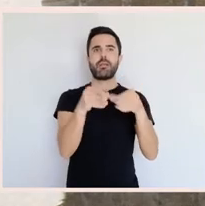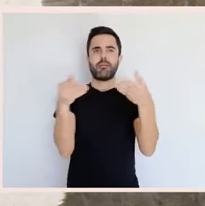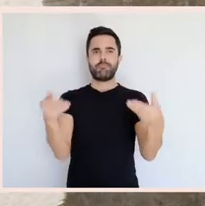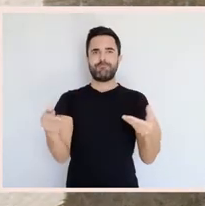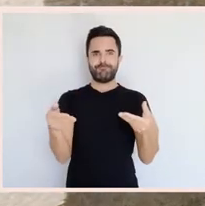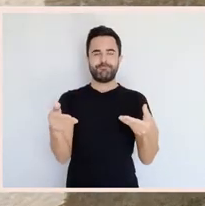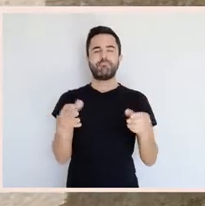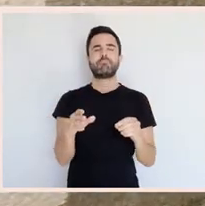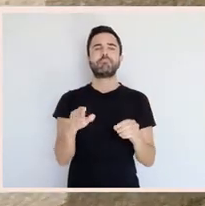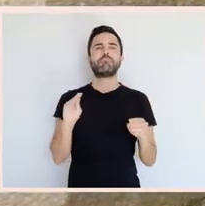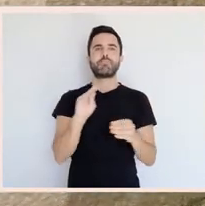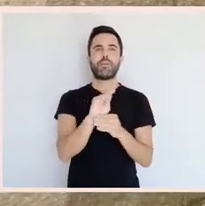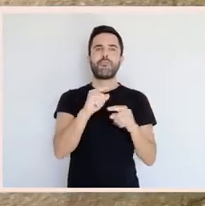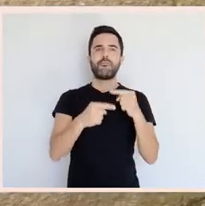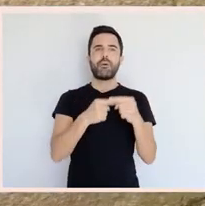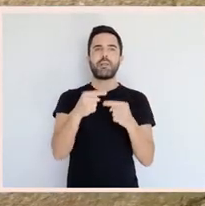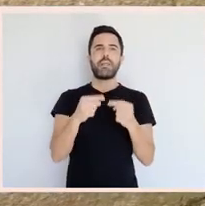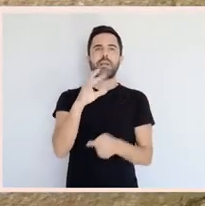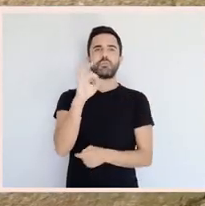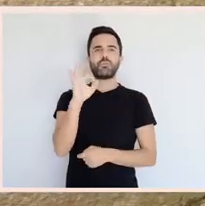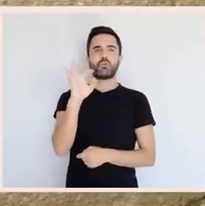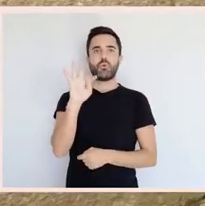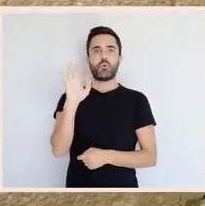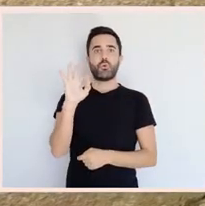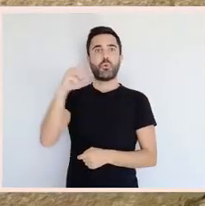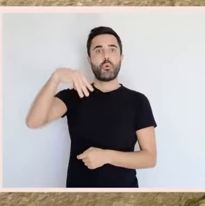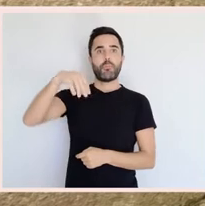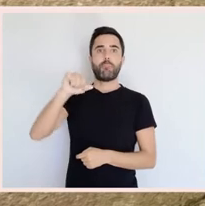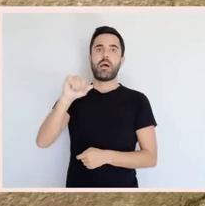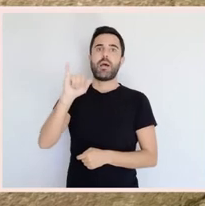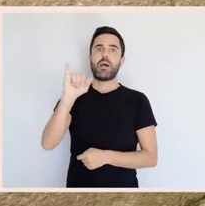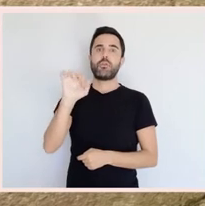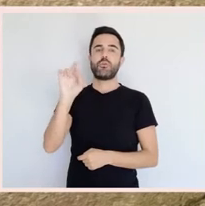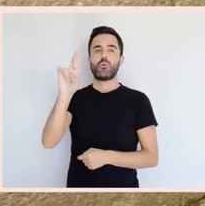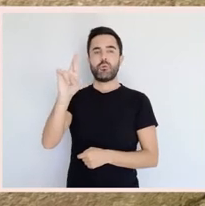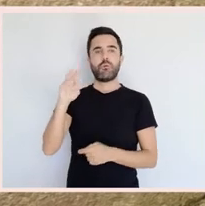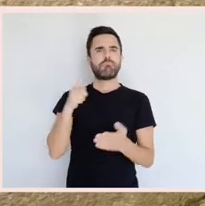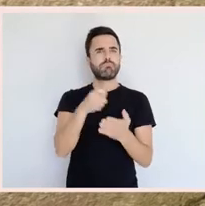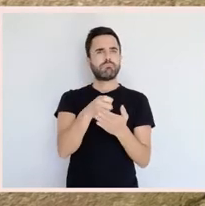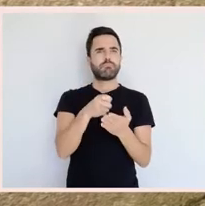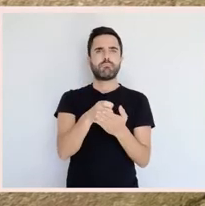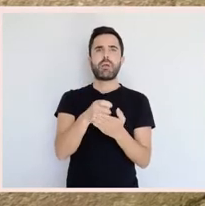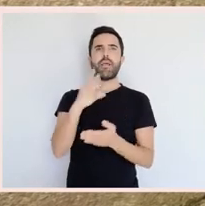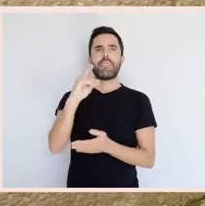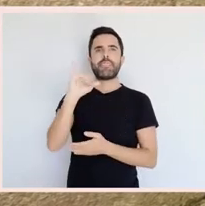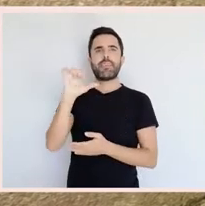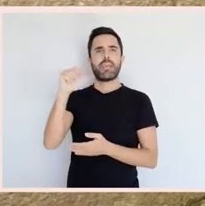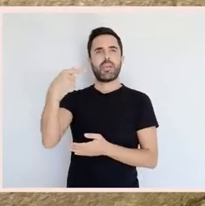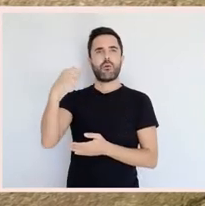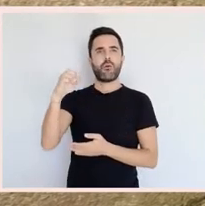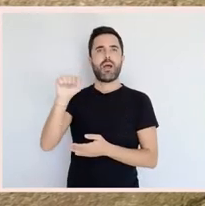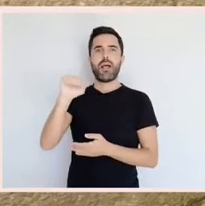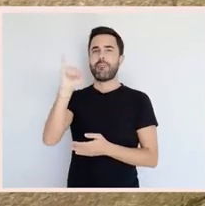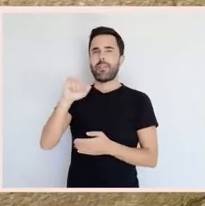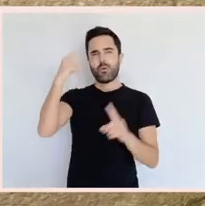Noutro extremo, a segunda capela do lado da epístola foi sufragada pola familia do Sotomayor. Así, foi financiada por